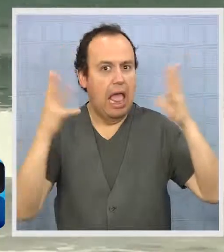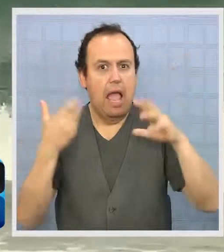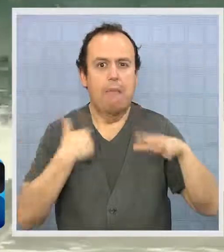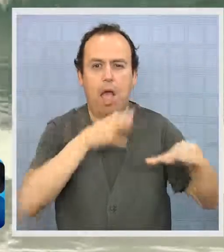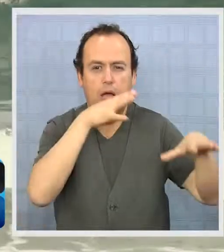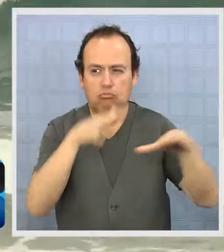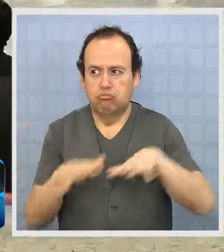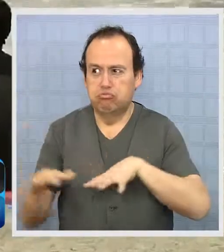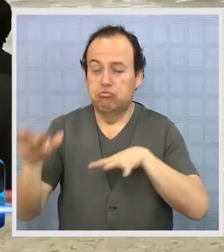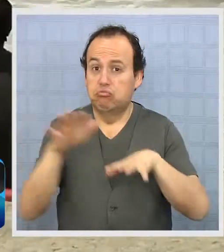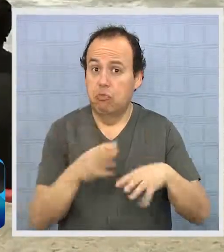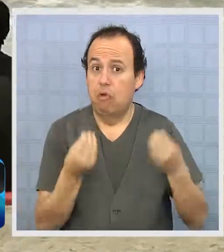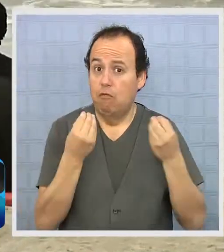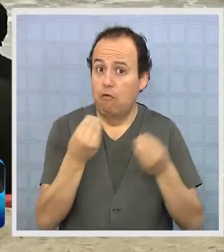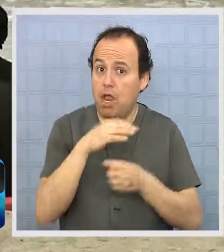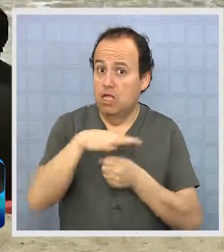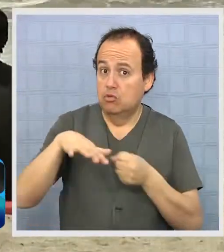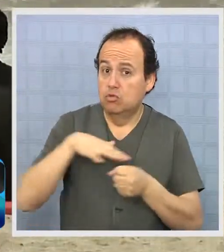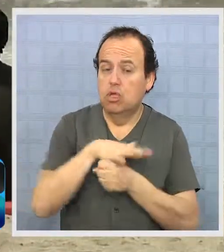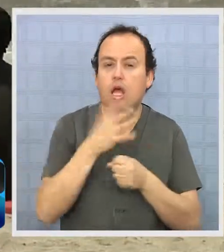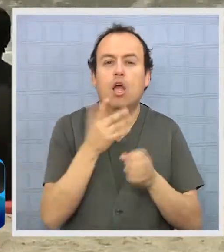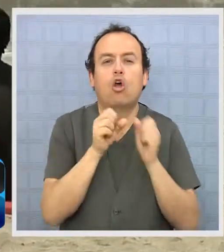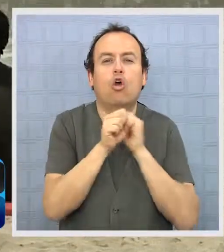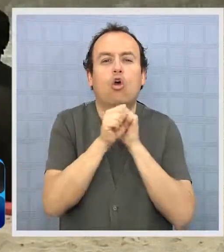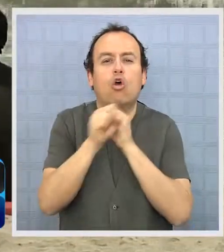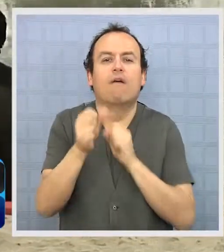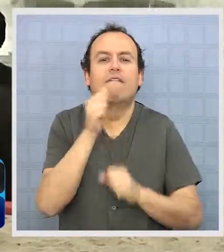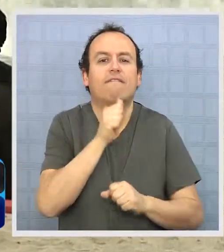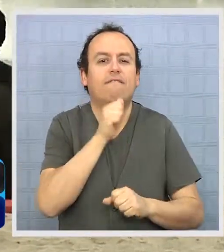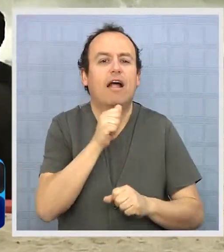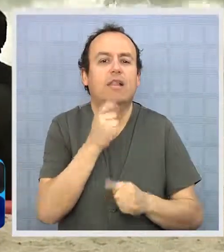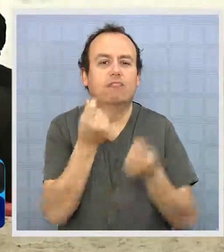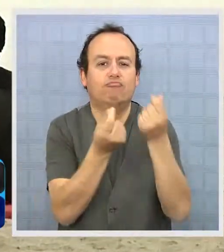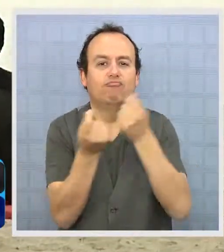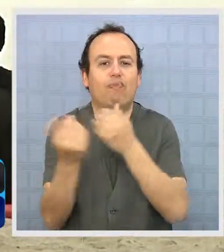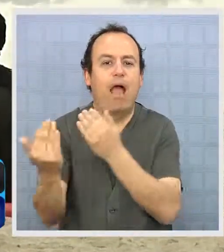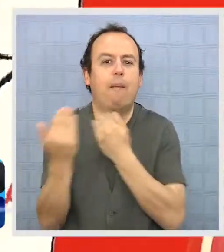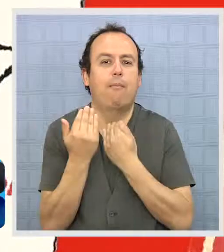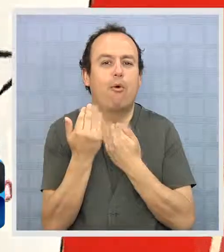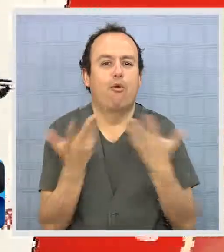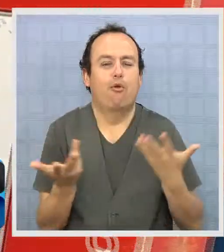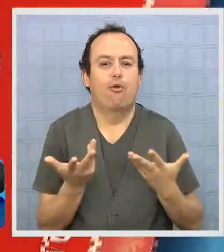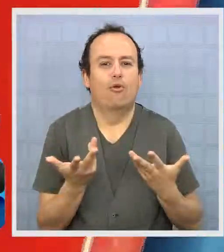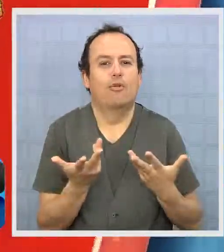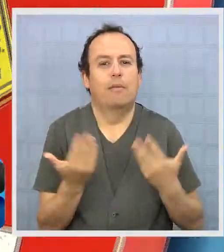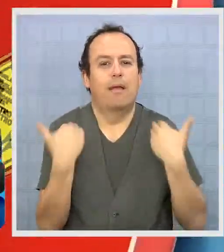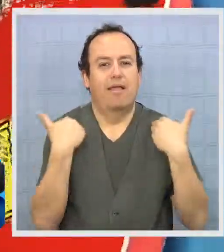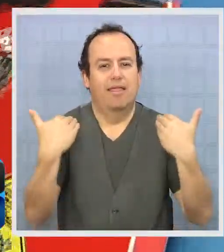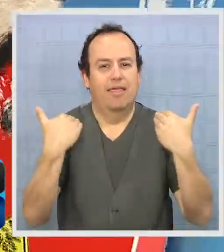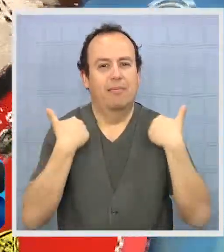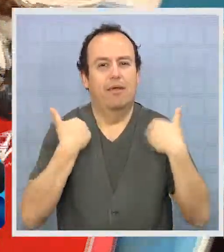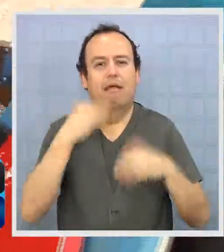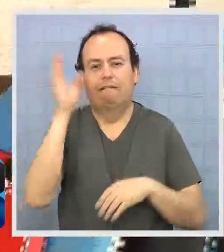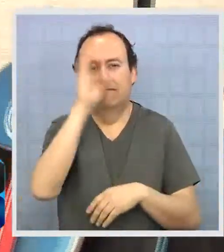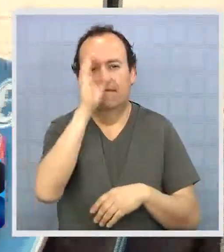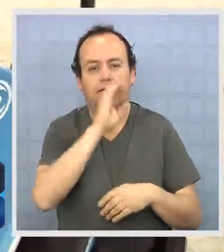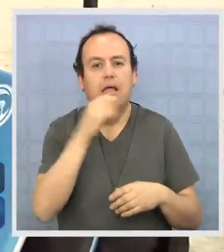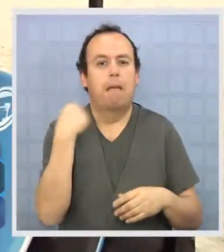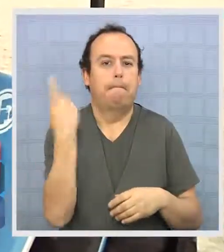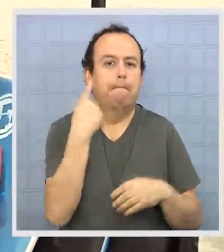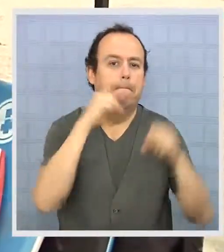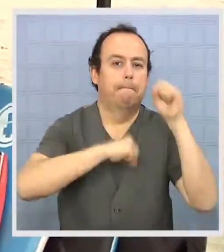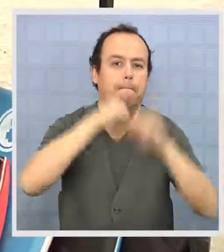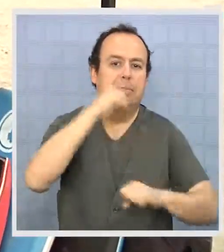oceanográficas la contra está en el poco apoyo financiero existente el cual debe buscarse en el área